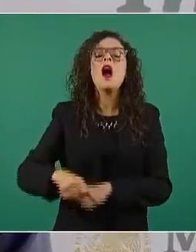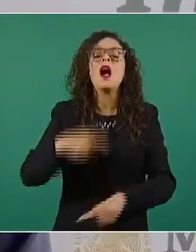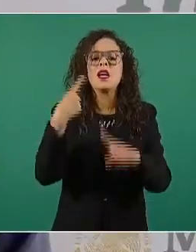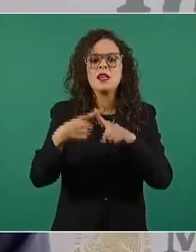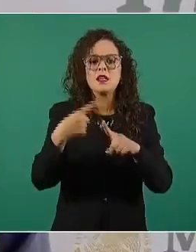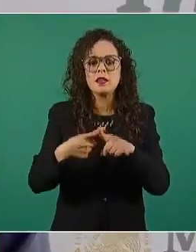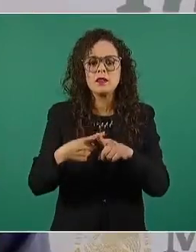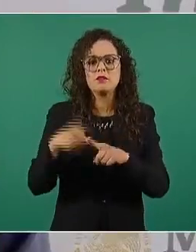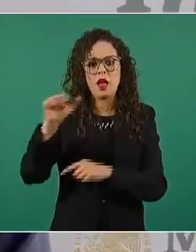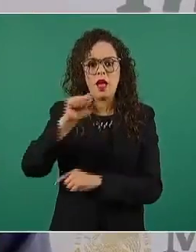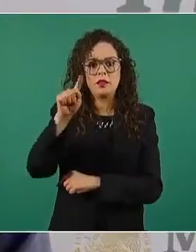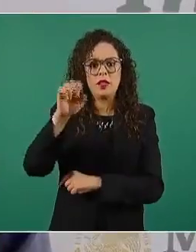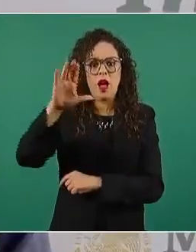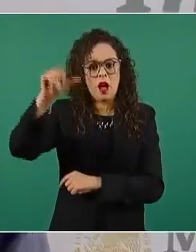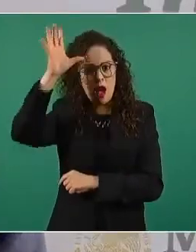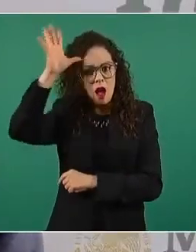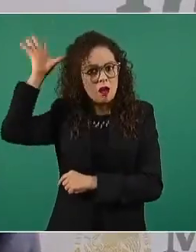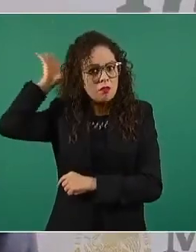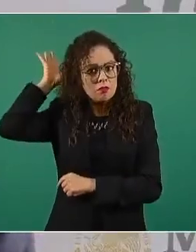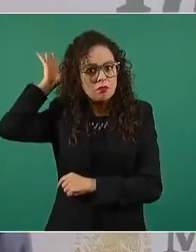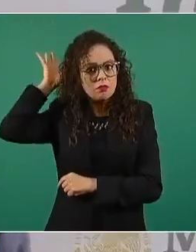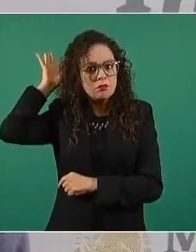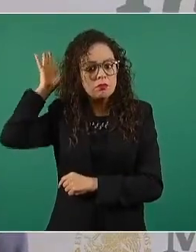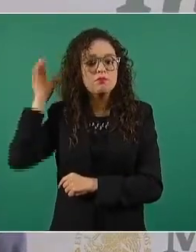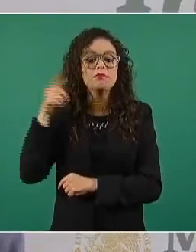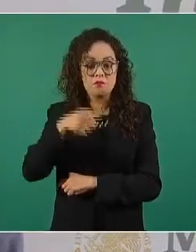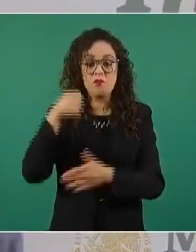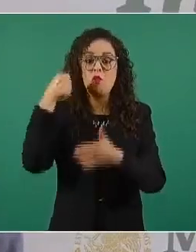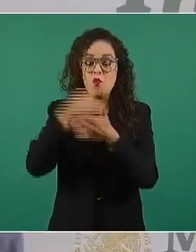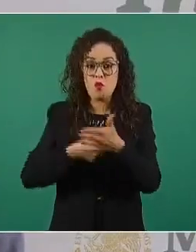aztecas y que lucharon con él.